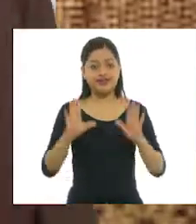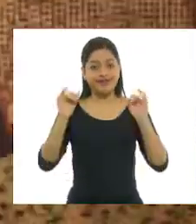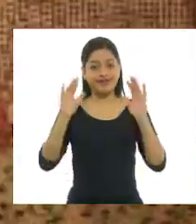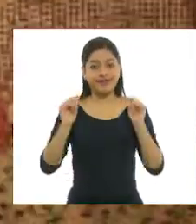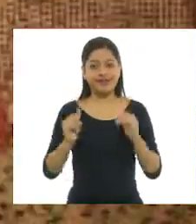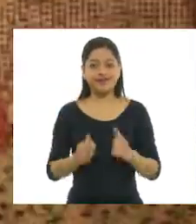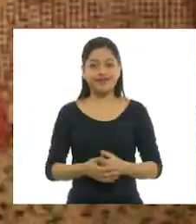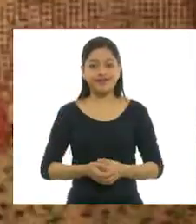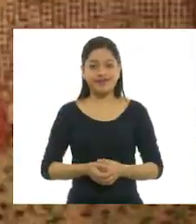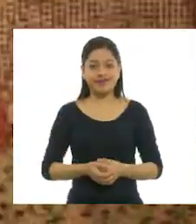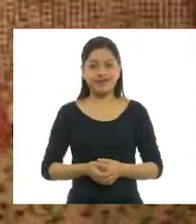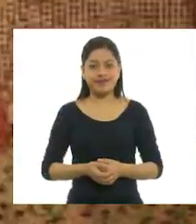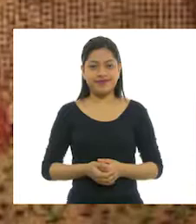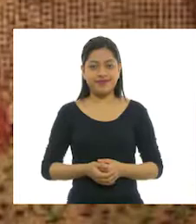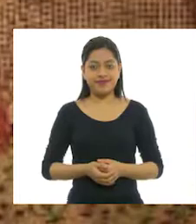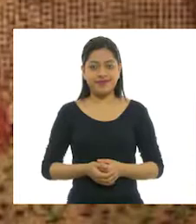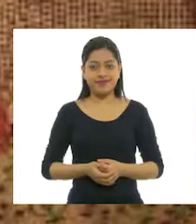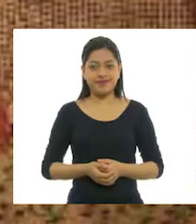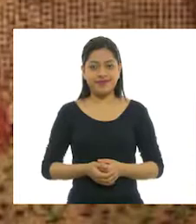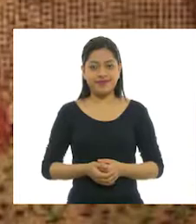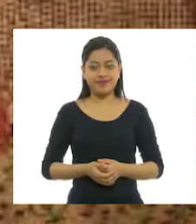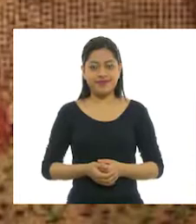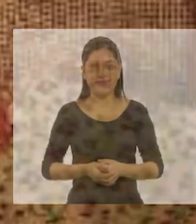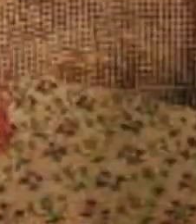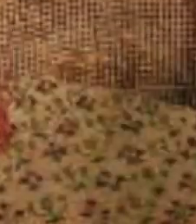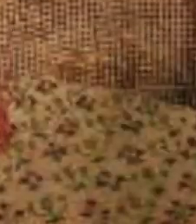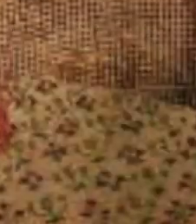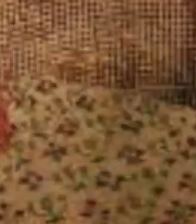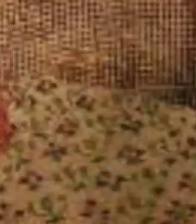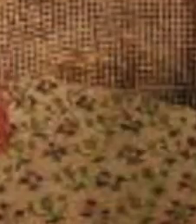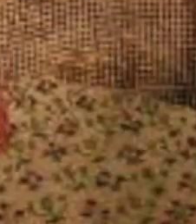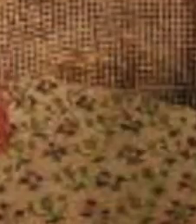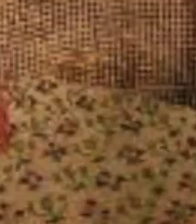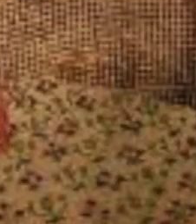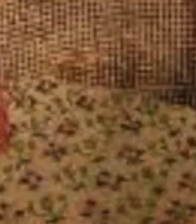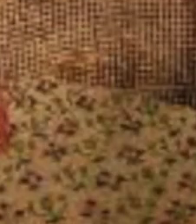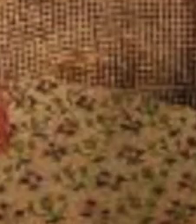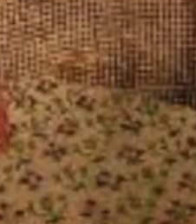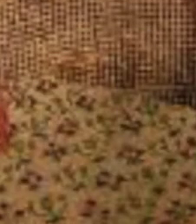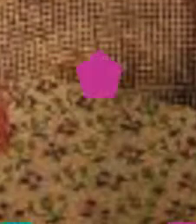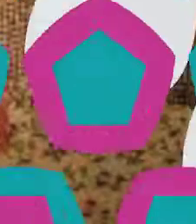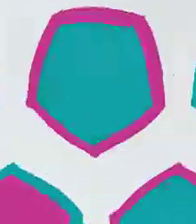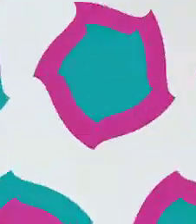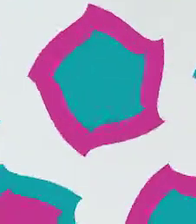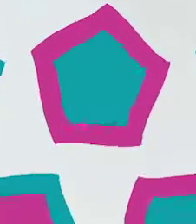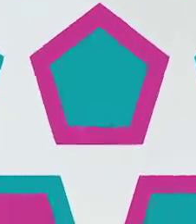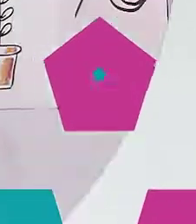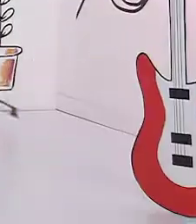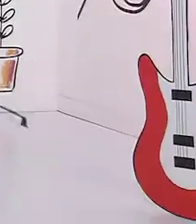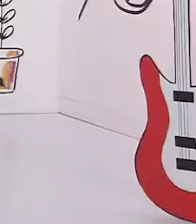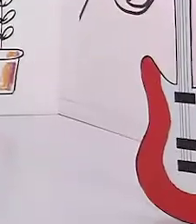¡Adiós! ¡Adiós! Oye, ¿leíste el último chiste? Está muy padre.